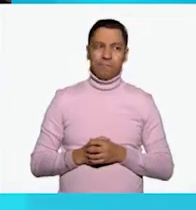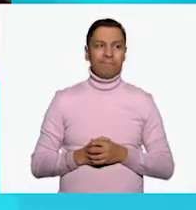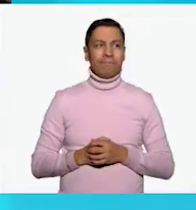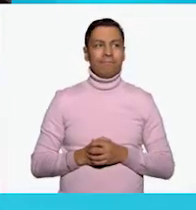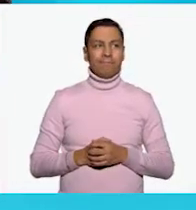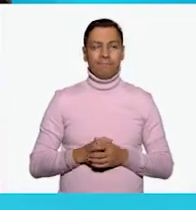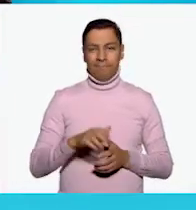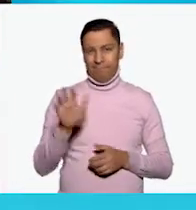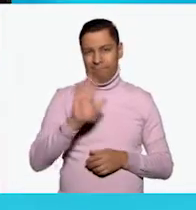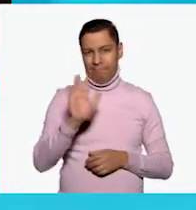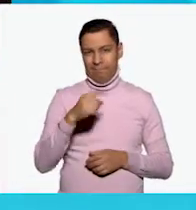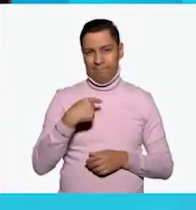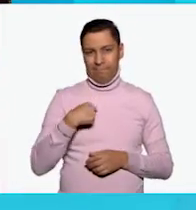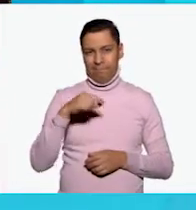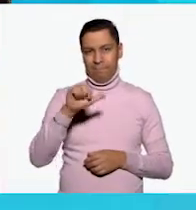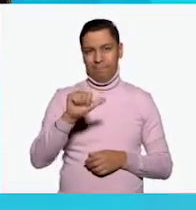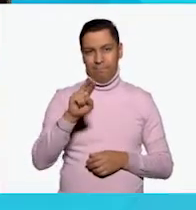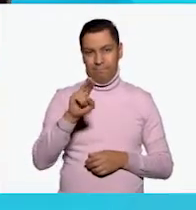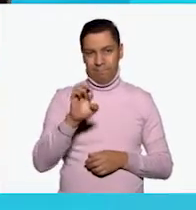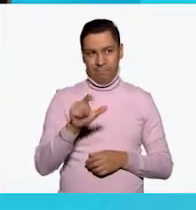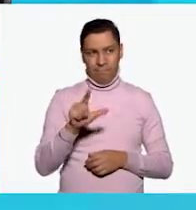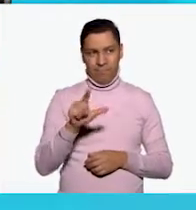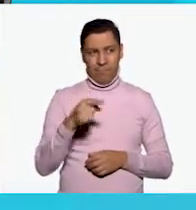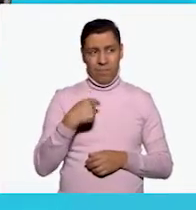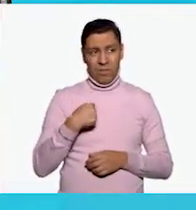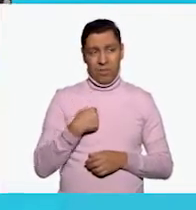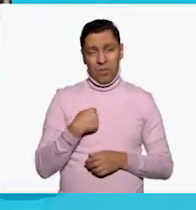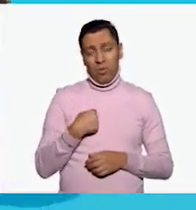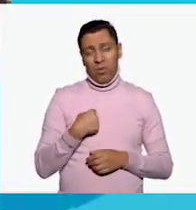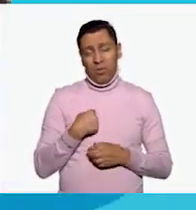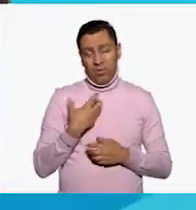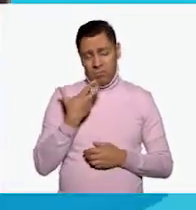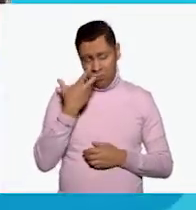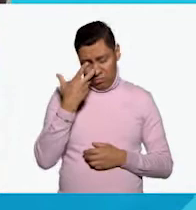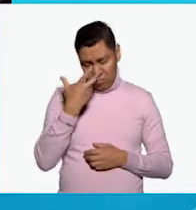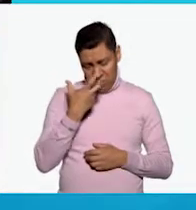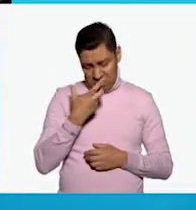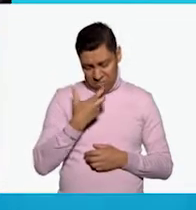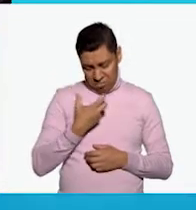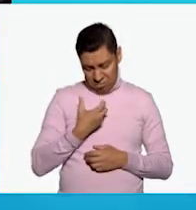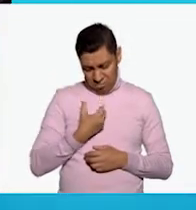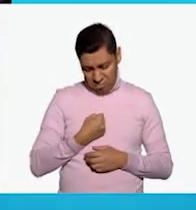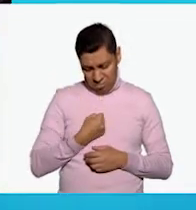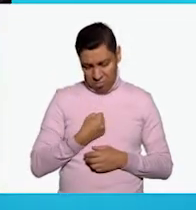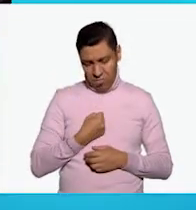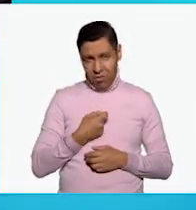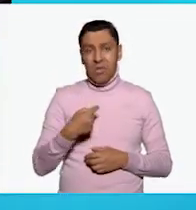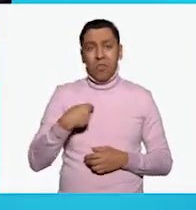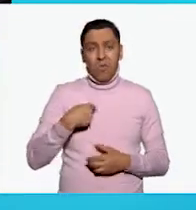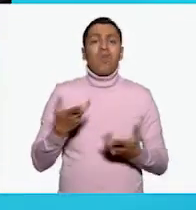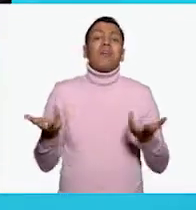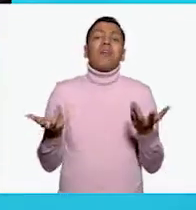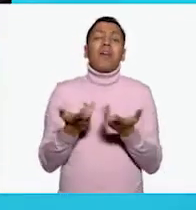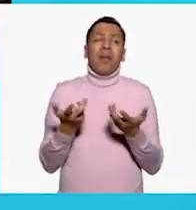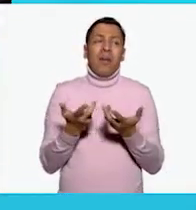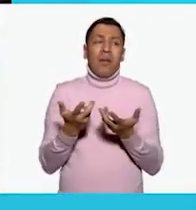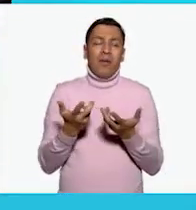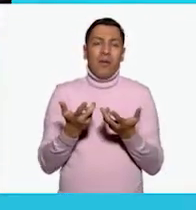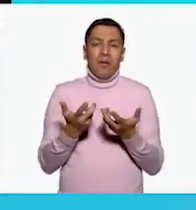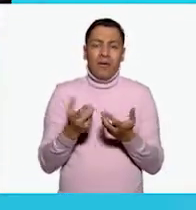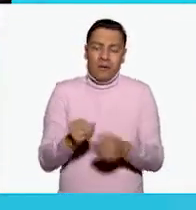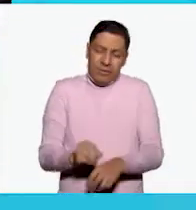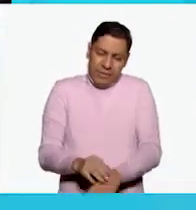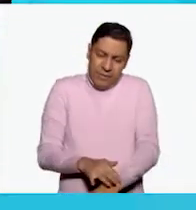Hola, soy Ariel. Si algo te pasa y te sientes muy triste, lo mejor es dejar que esa